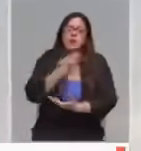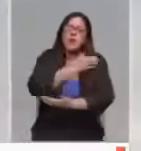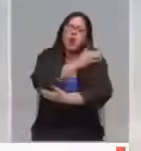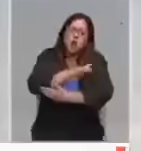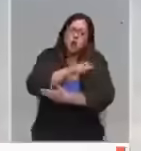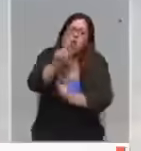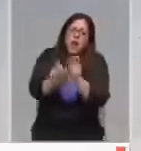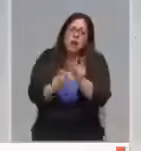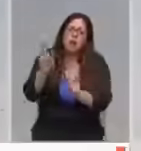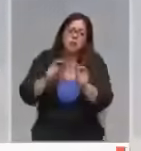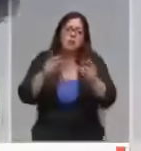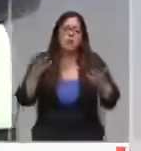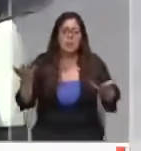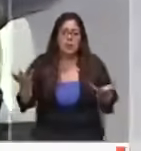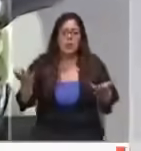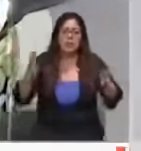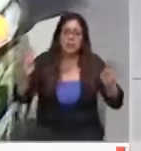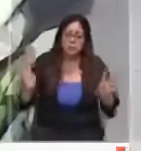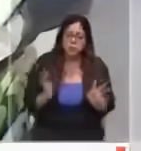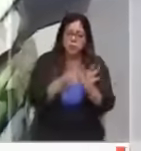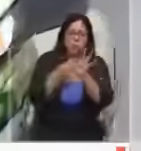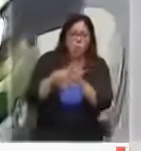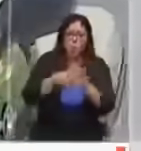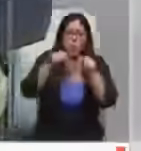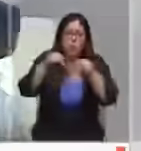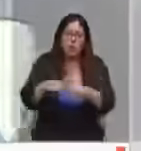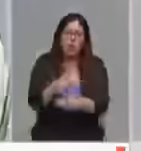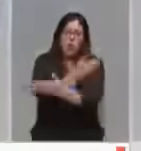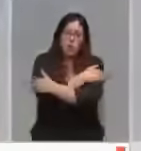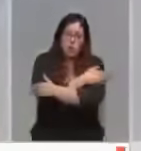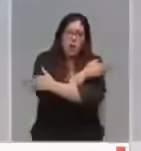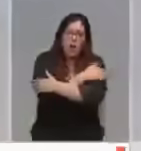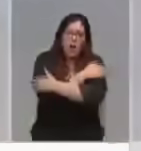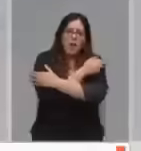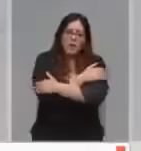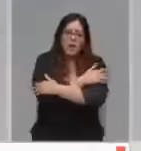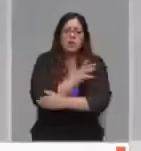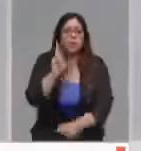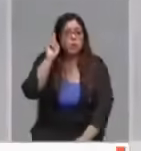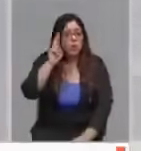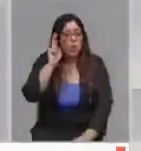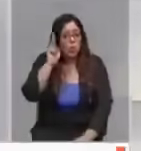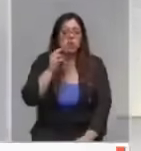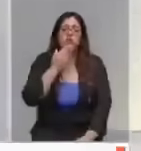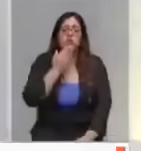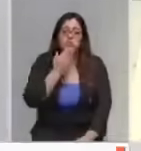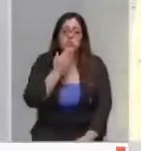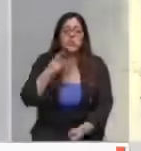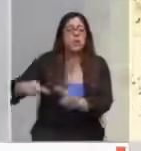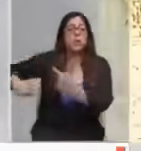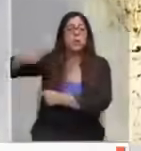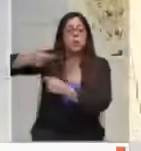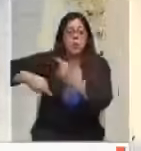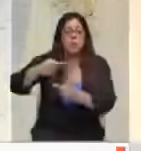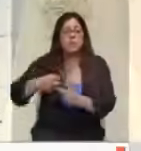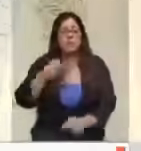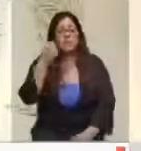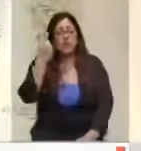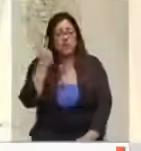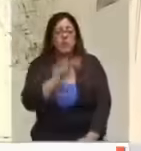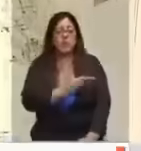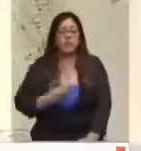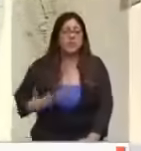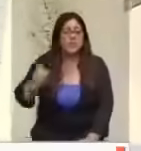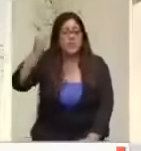las personas que se están uniendo acá en un abrazo, en un recuerdo, en una anécdota incluso, que ya sabemos que el presidente